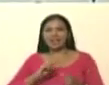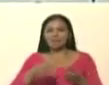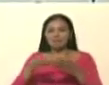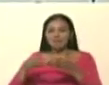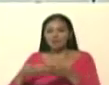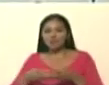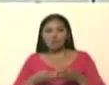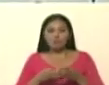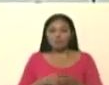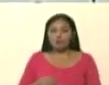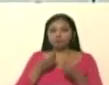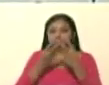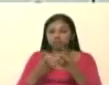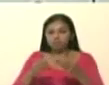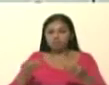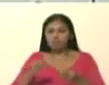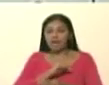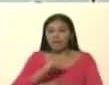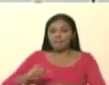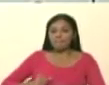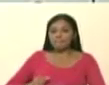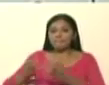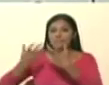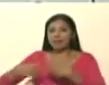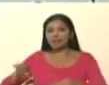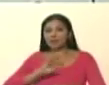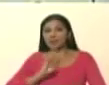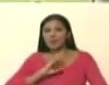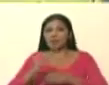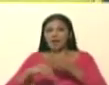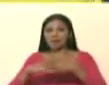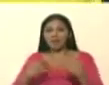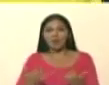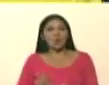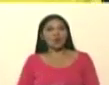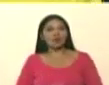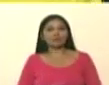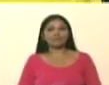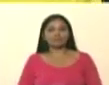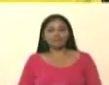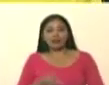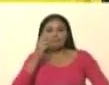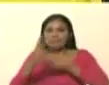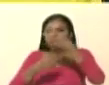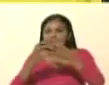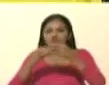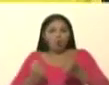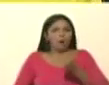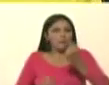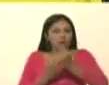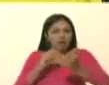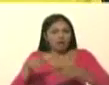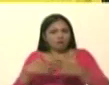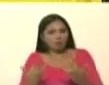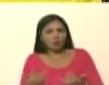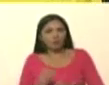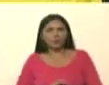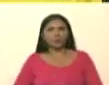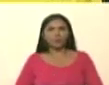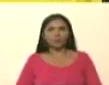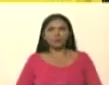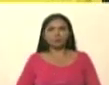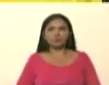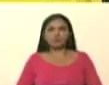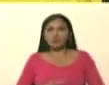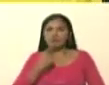empresarios de esta empresa privada que estoy hoy supervisando visitando apoyando y así